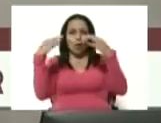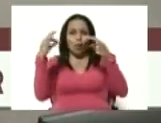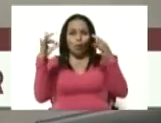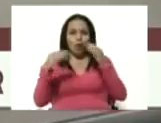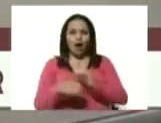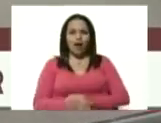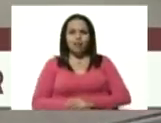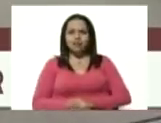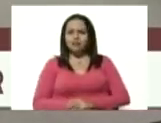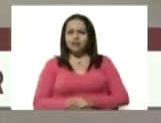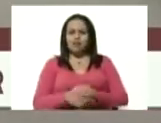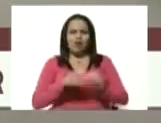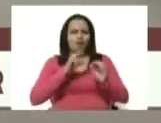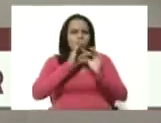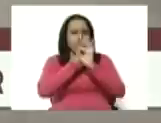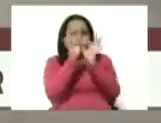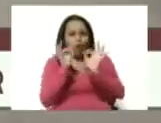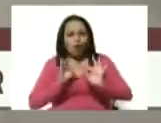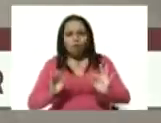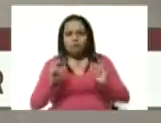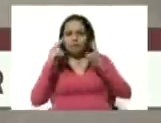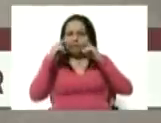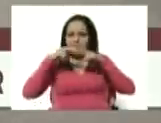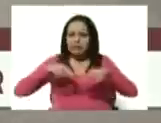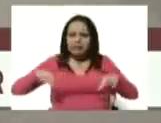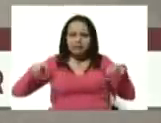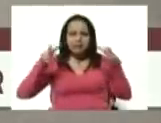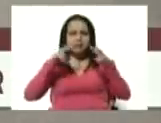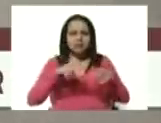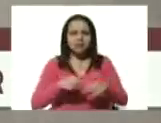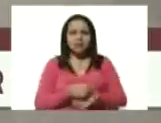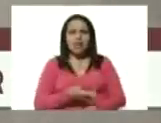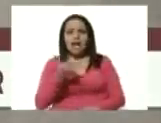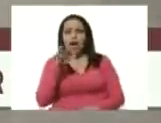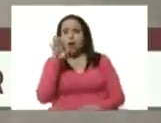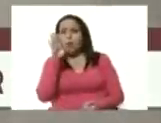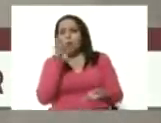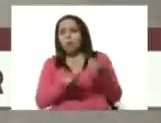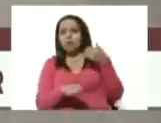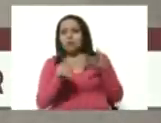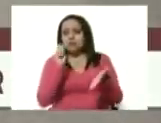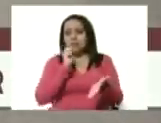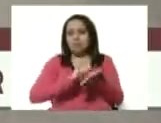rigurosidad, aunque, y ella aparece como la penúltima autora.